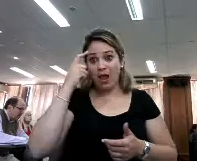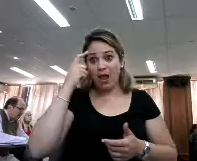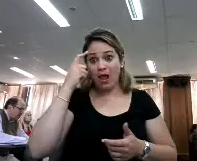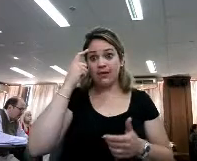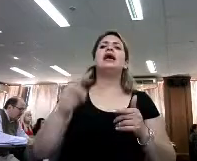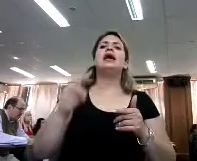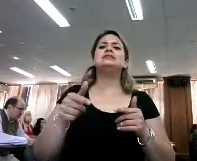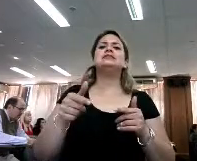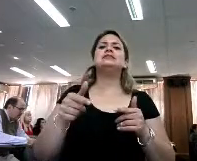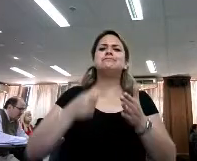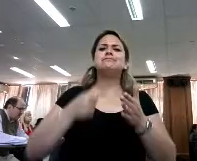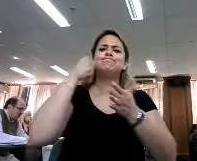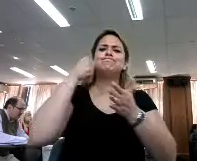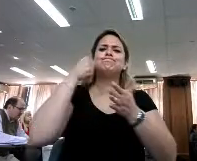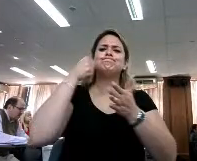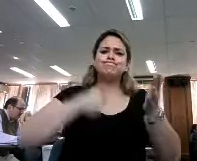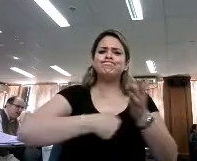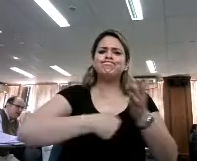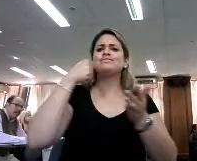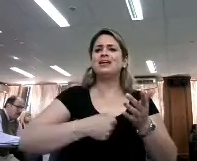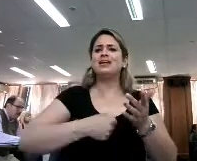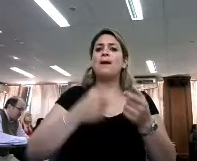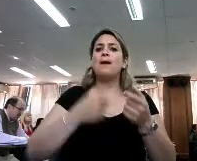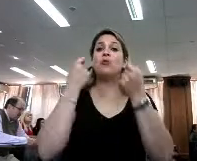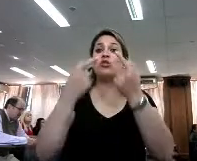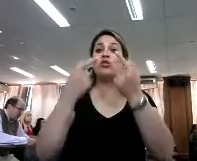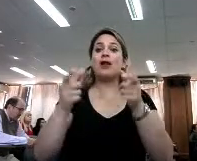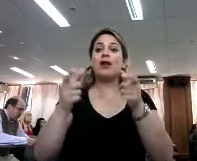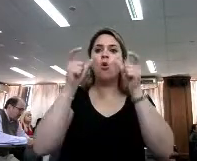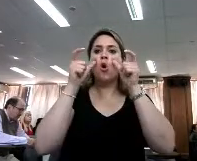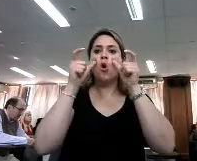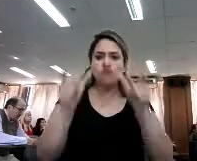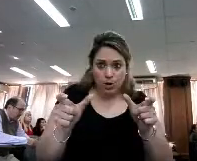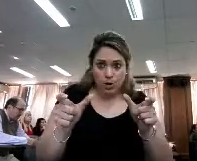búsqueda incesante por entregar un control